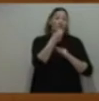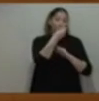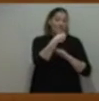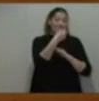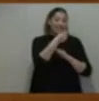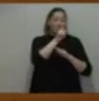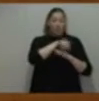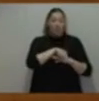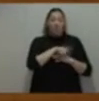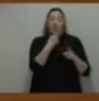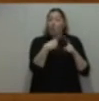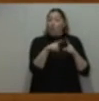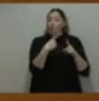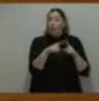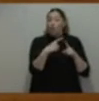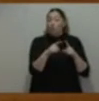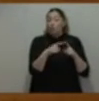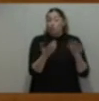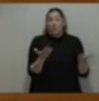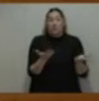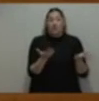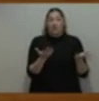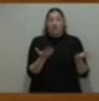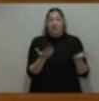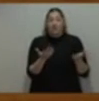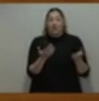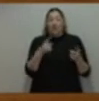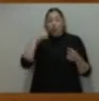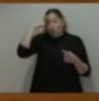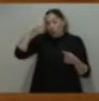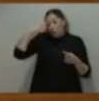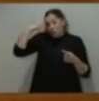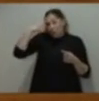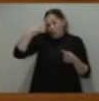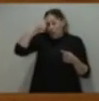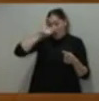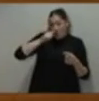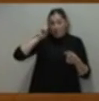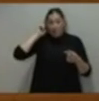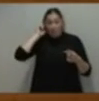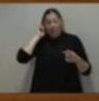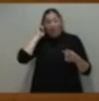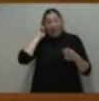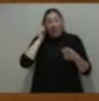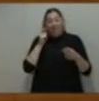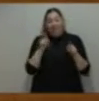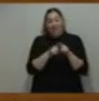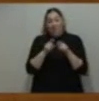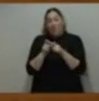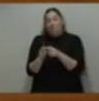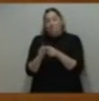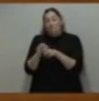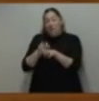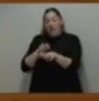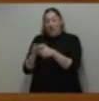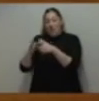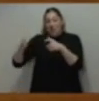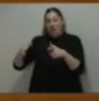evidentemente cuestiones en las que la construcción cultural del género tienen un mayor peso sobre las mujeres que sobre los